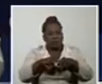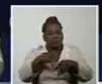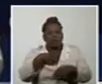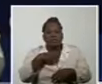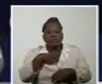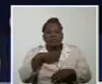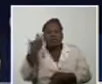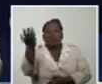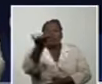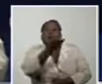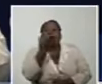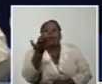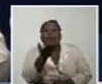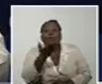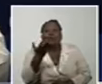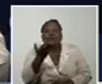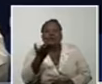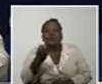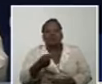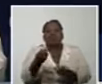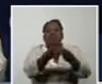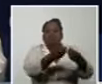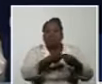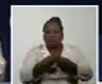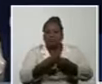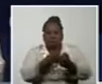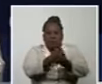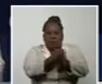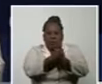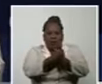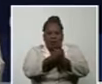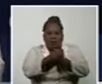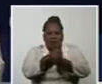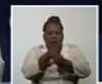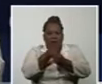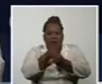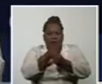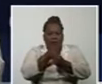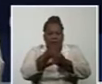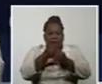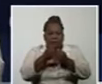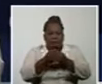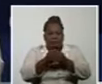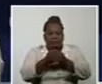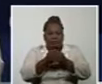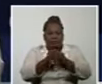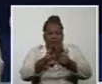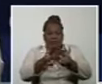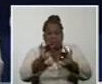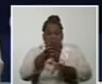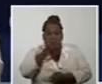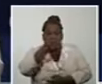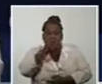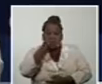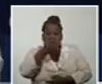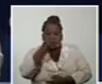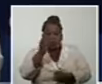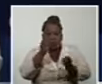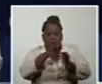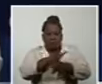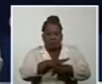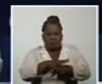contaminación que es muy riesgosa. Dicho esto, Dejo también claro que no,